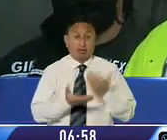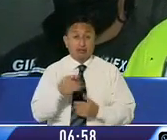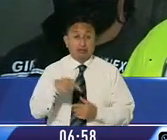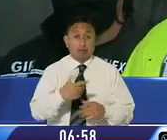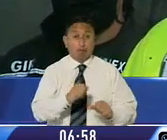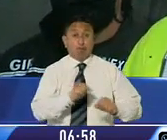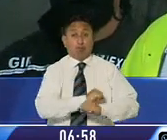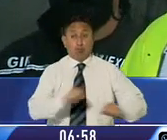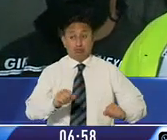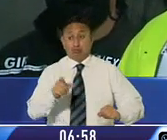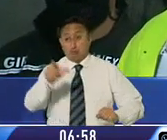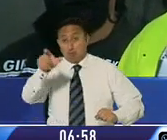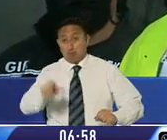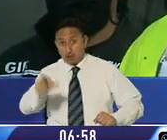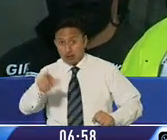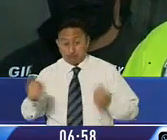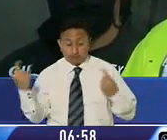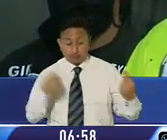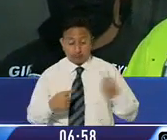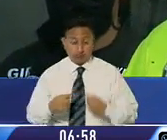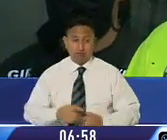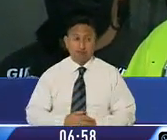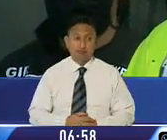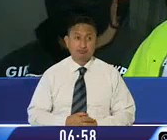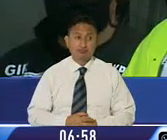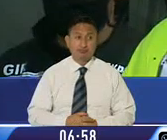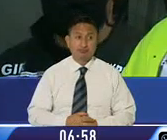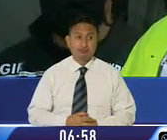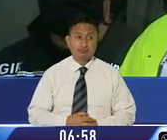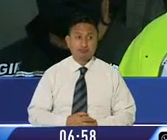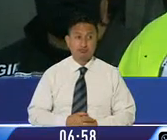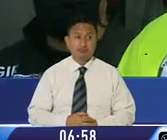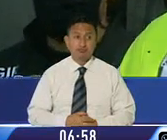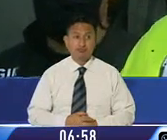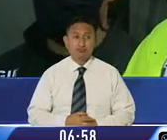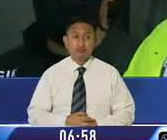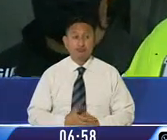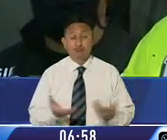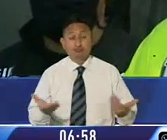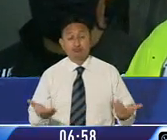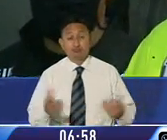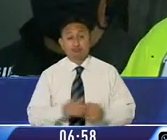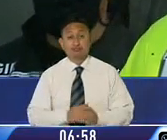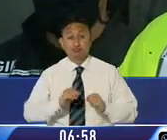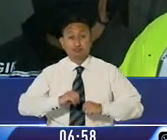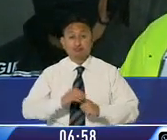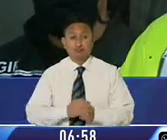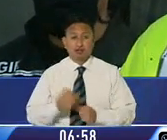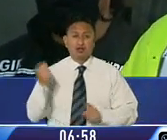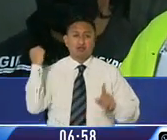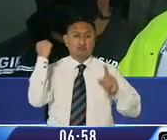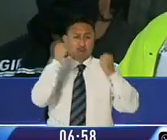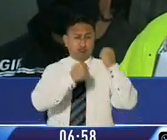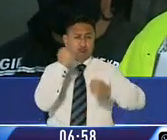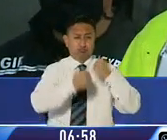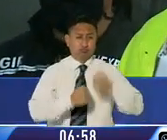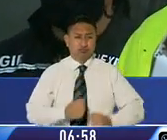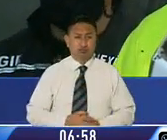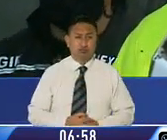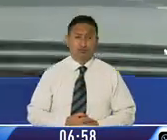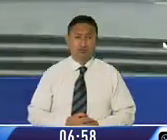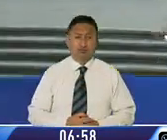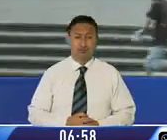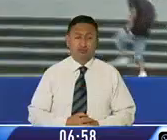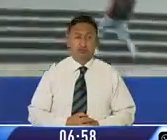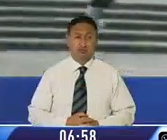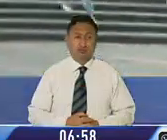y explotado y causar daño a los funcionarios policiales que nos encontrábamos en este sector. Es decir, fuimos objeto de agresiones muy fuertes en el día de